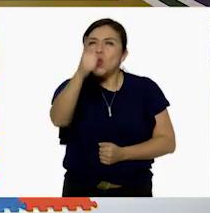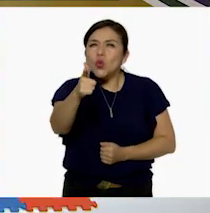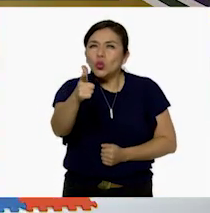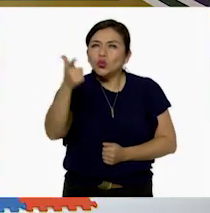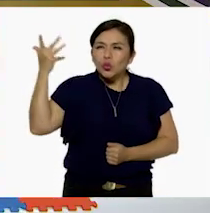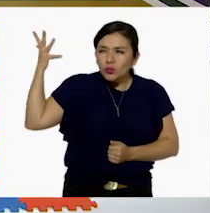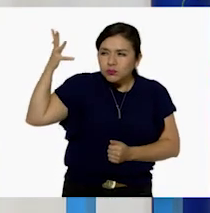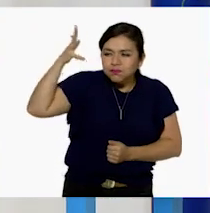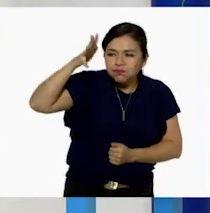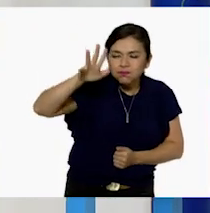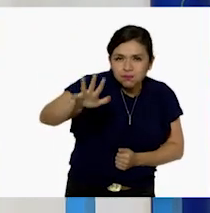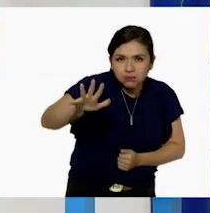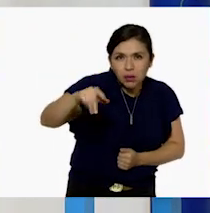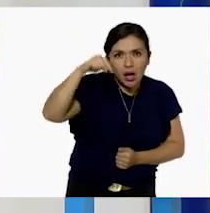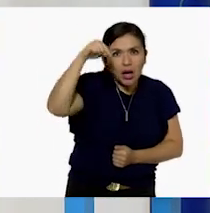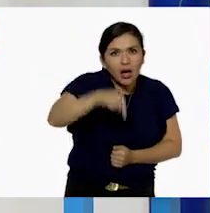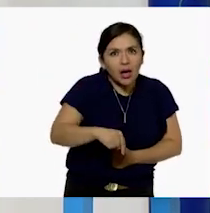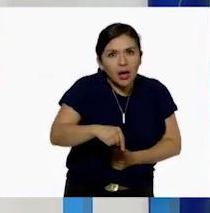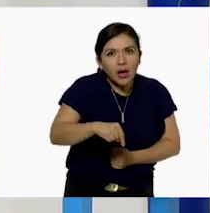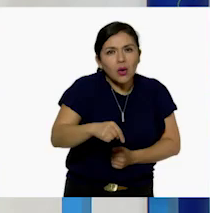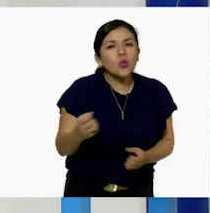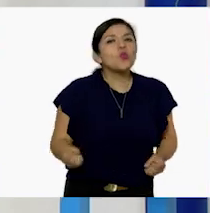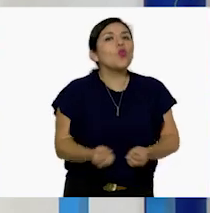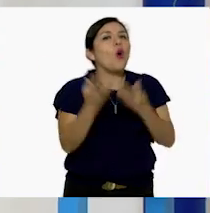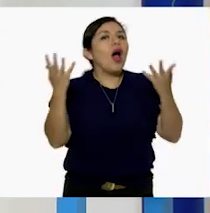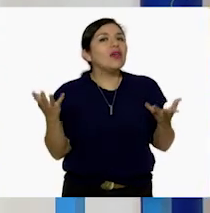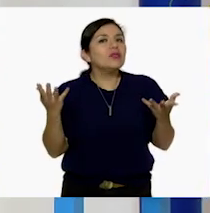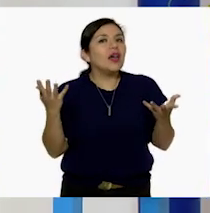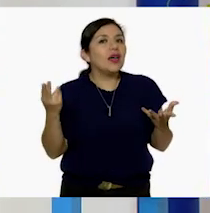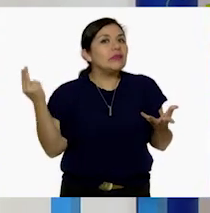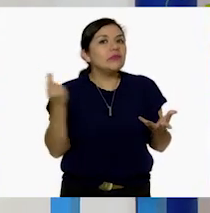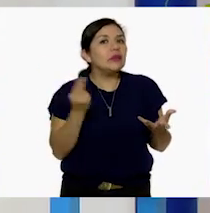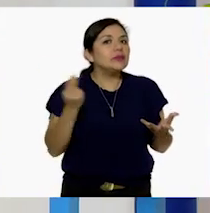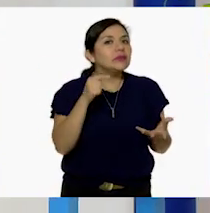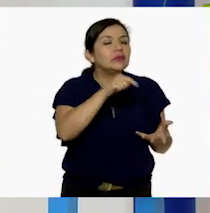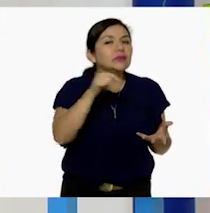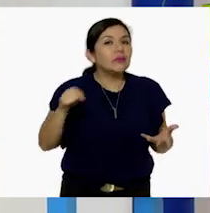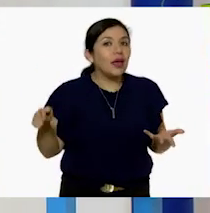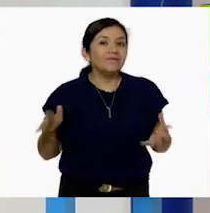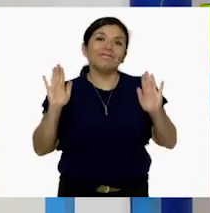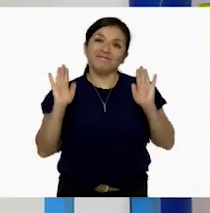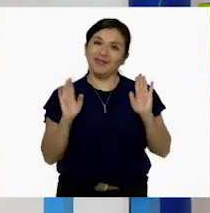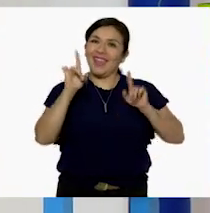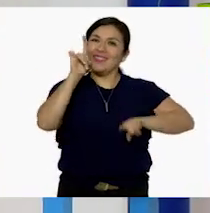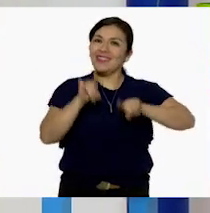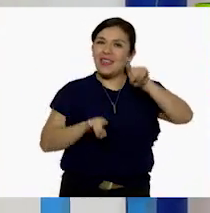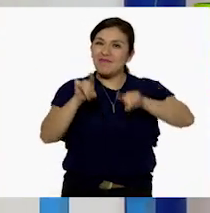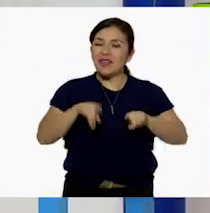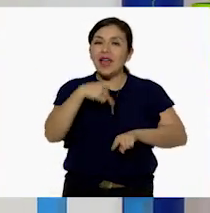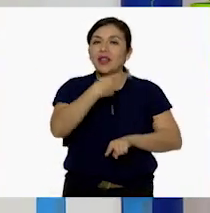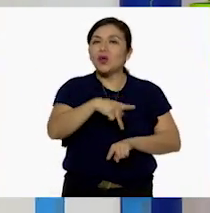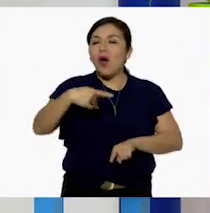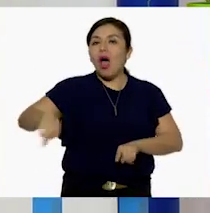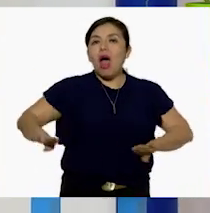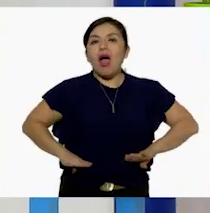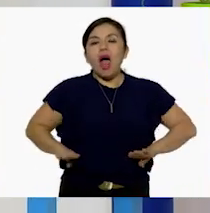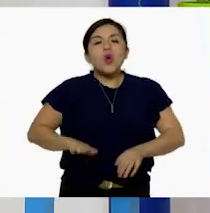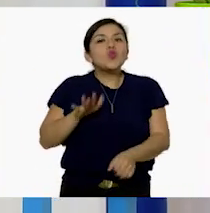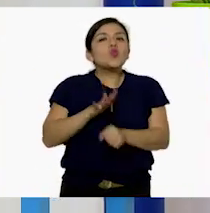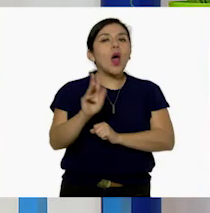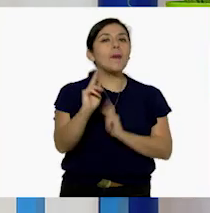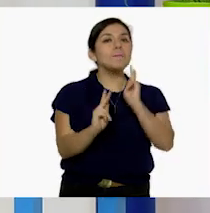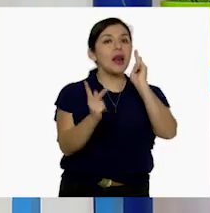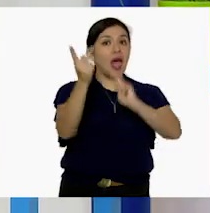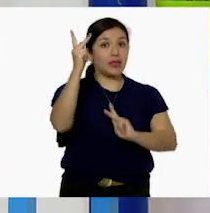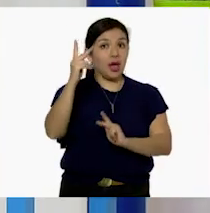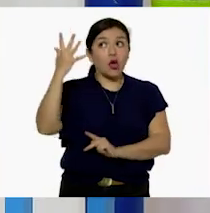luz o sol requieren? Pues dependiendo de qué tipo de planta sea, si